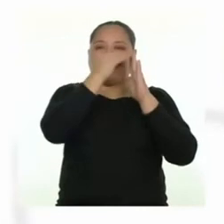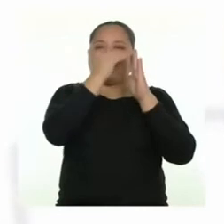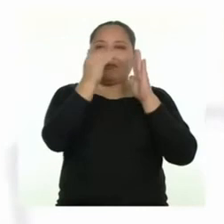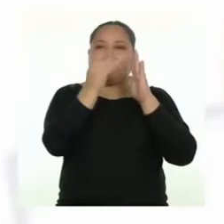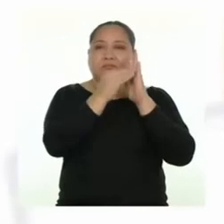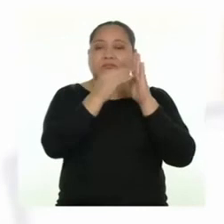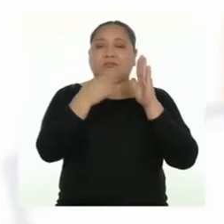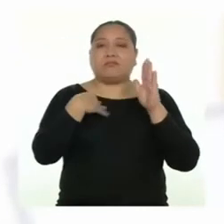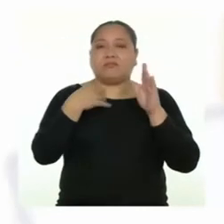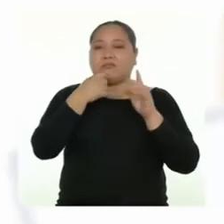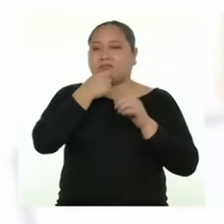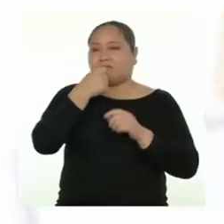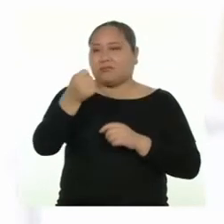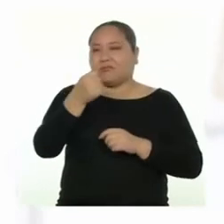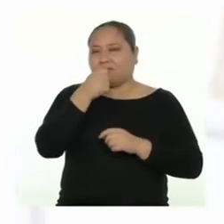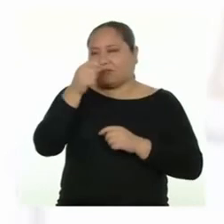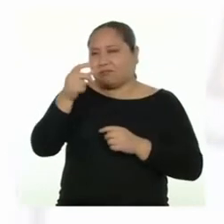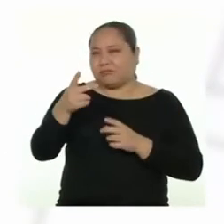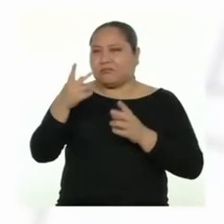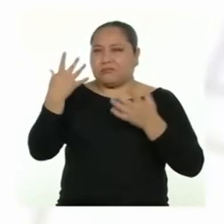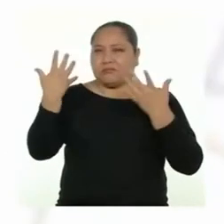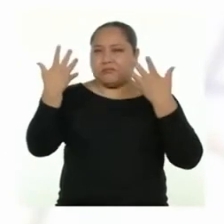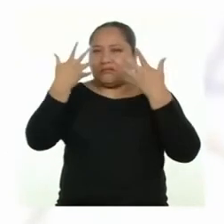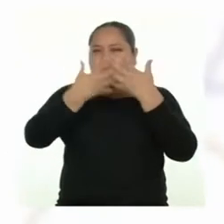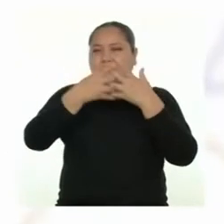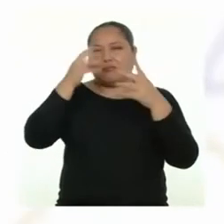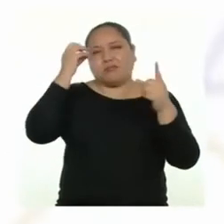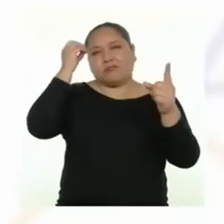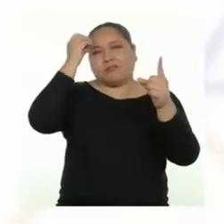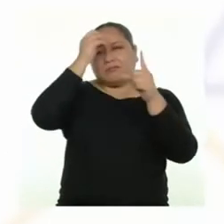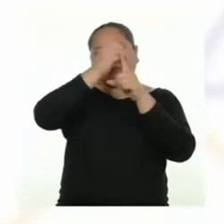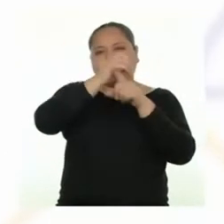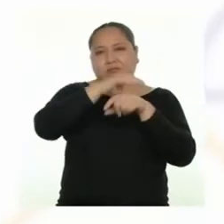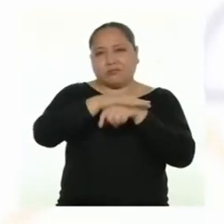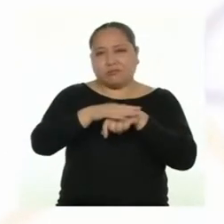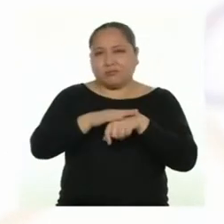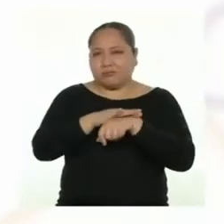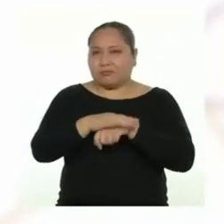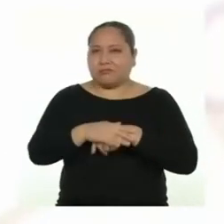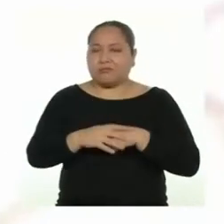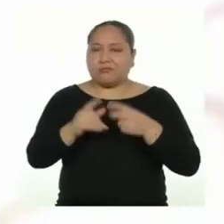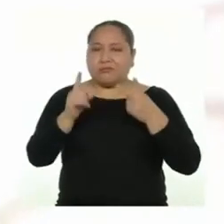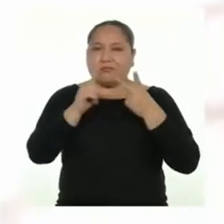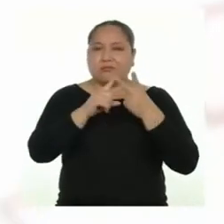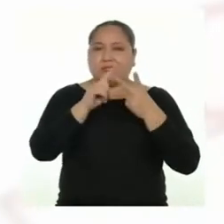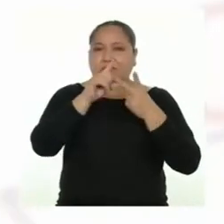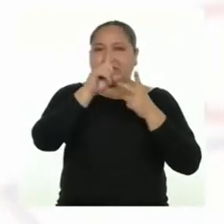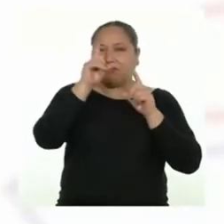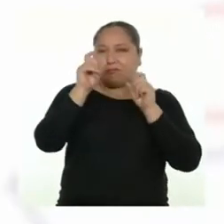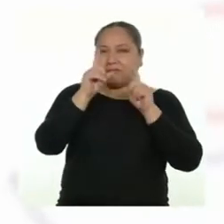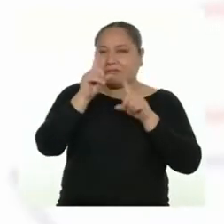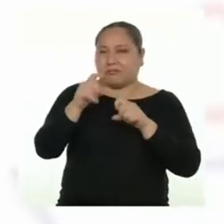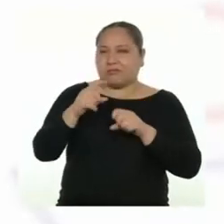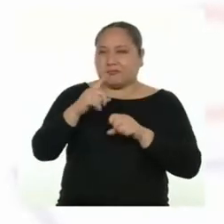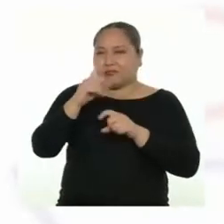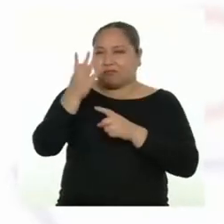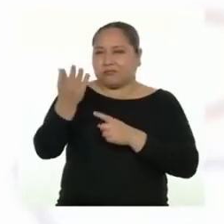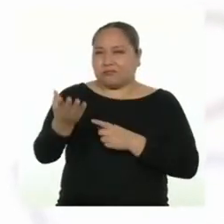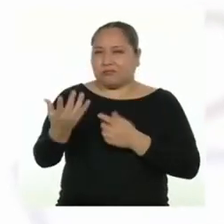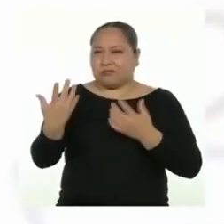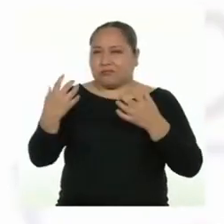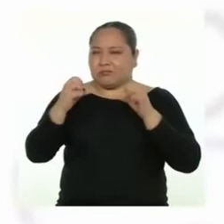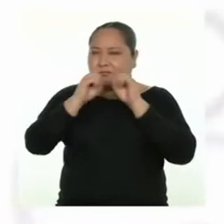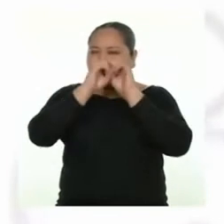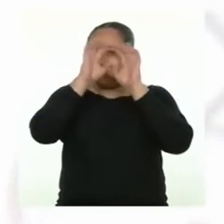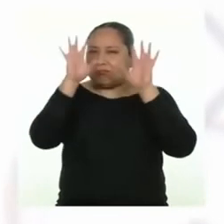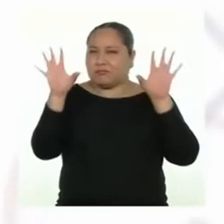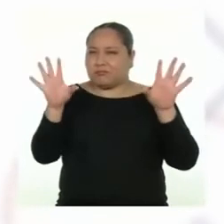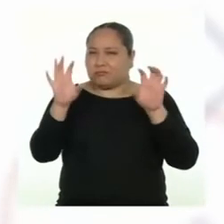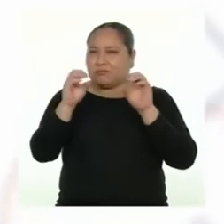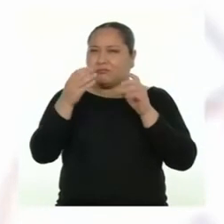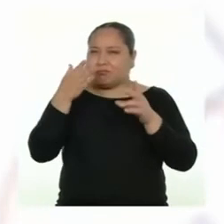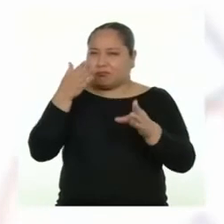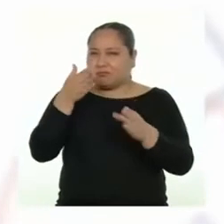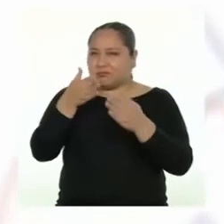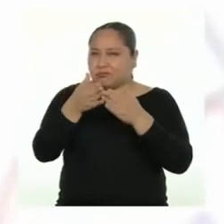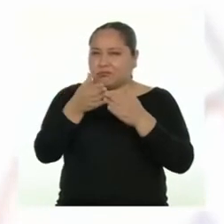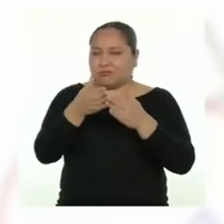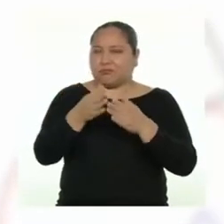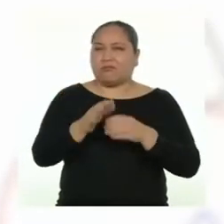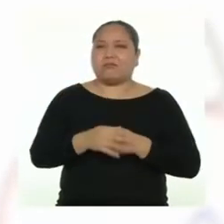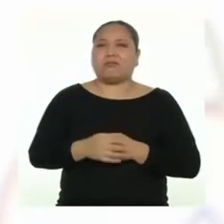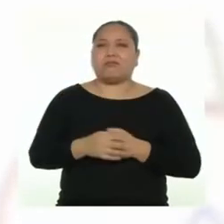¿Mi entrevista cumple con el propósito planificado? ¿Las preguntas del cuestionario de mi entrevista son claras y